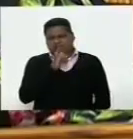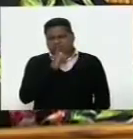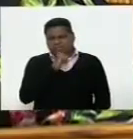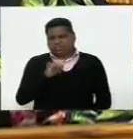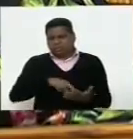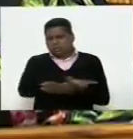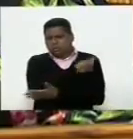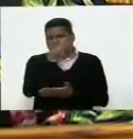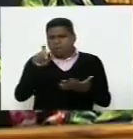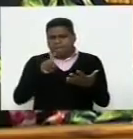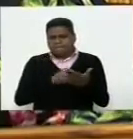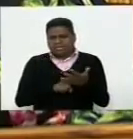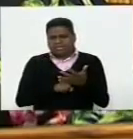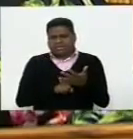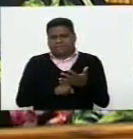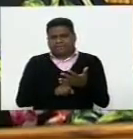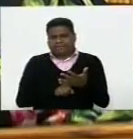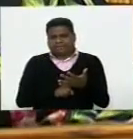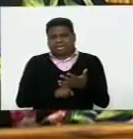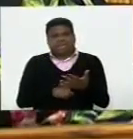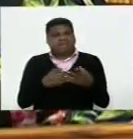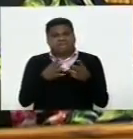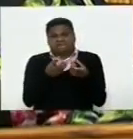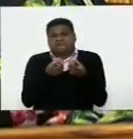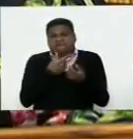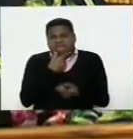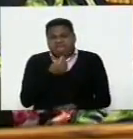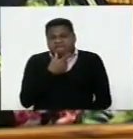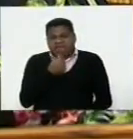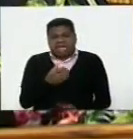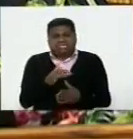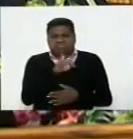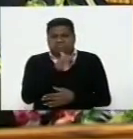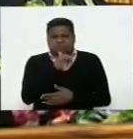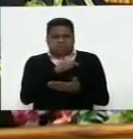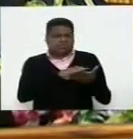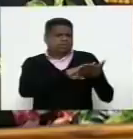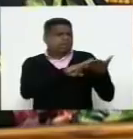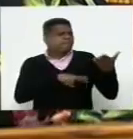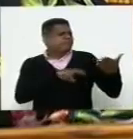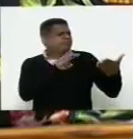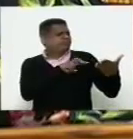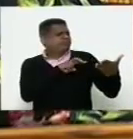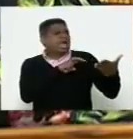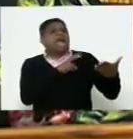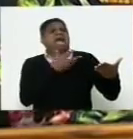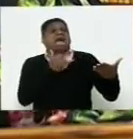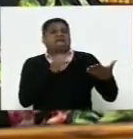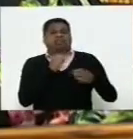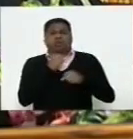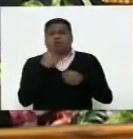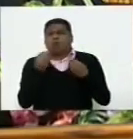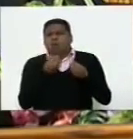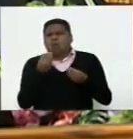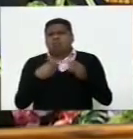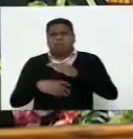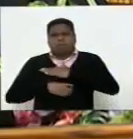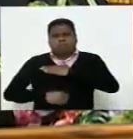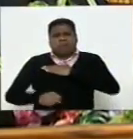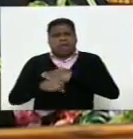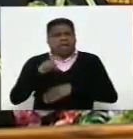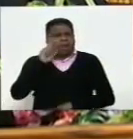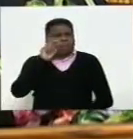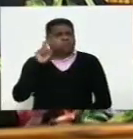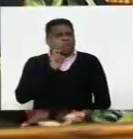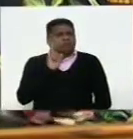integral, oportuna y sencilla sobre el desarrollo de la gestación, trabajo de parto, parto vaginal